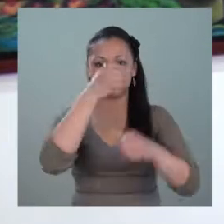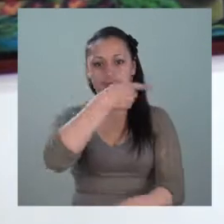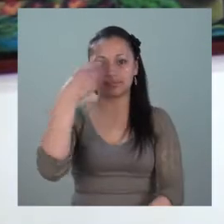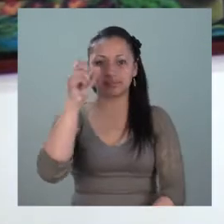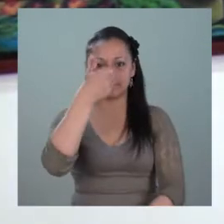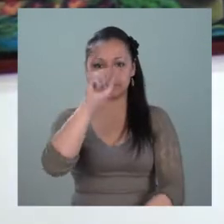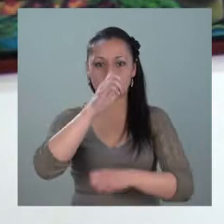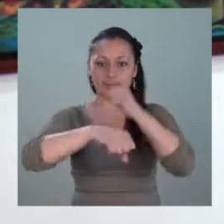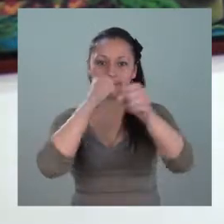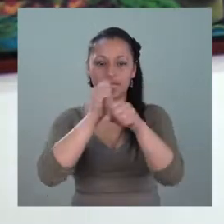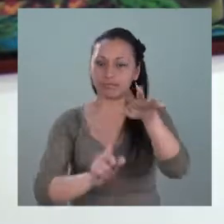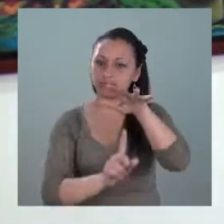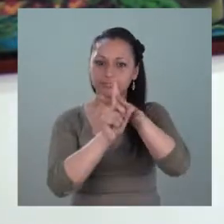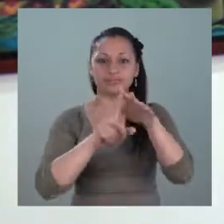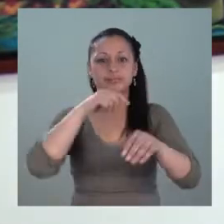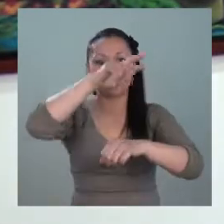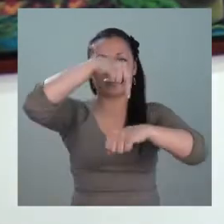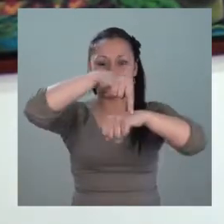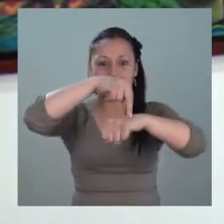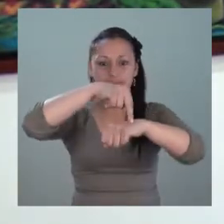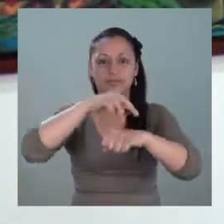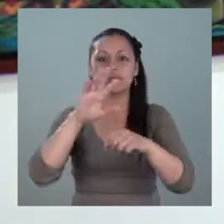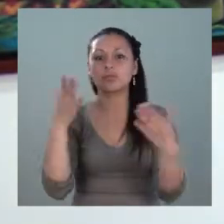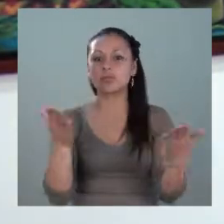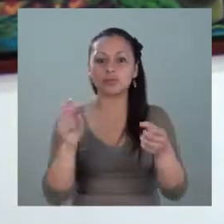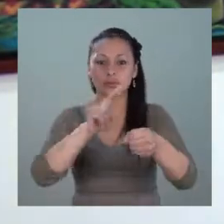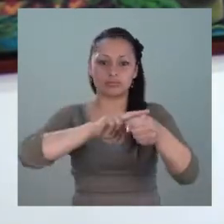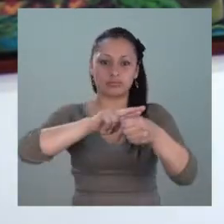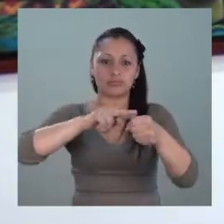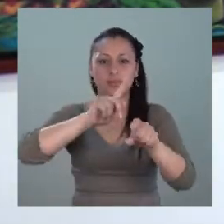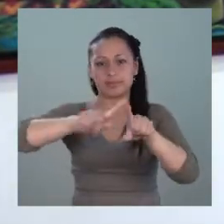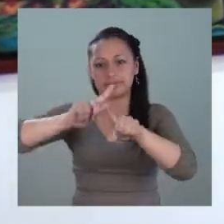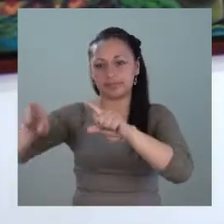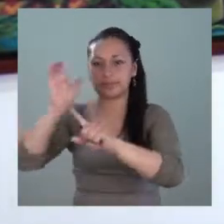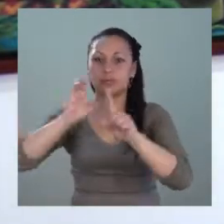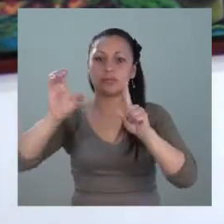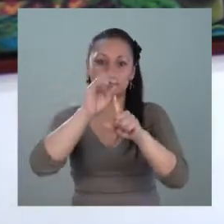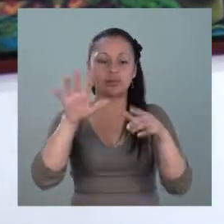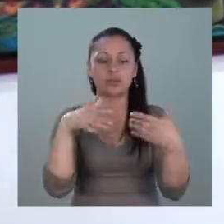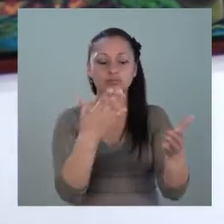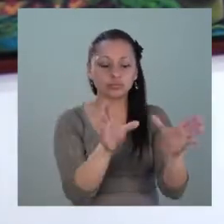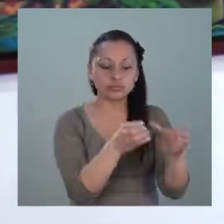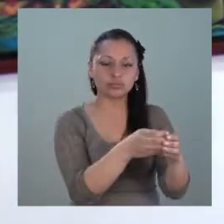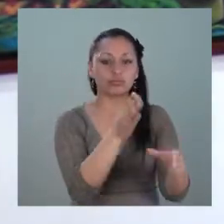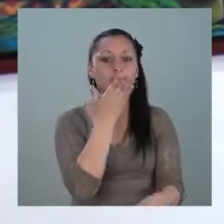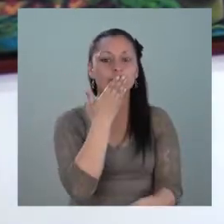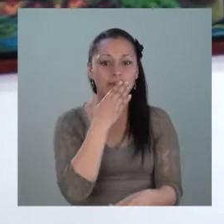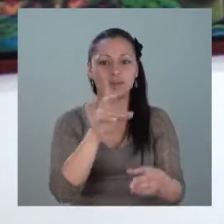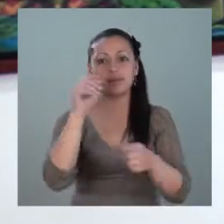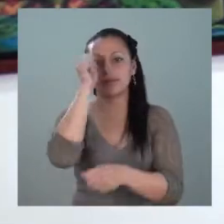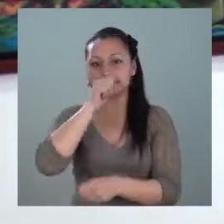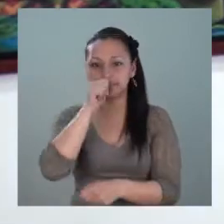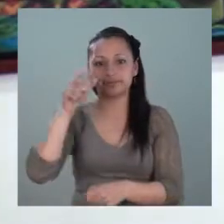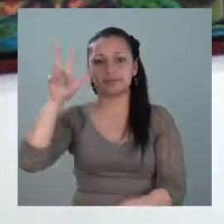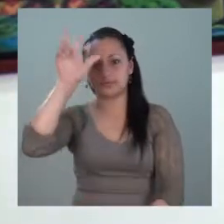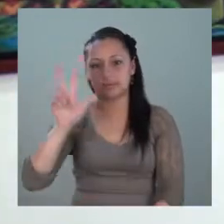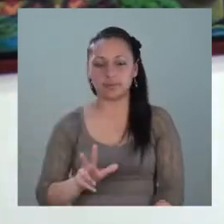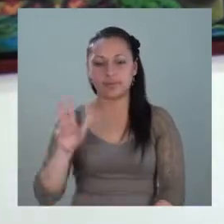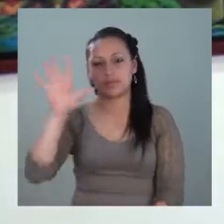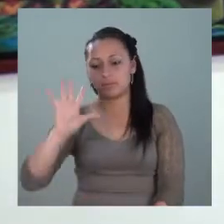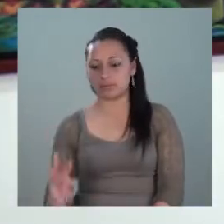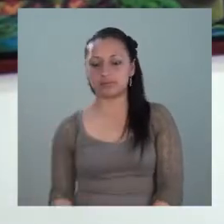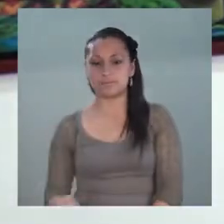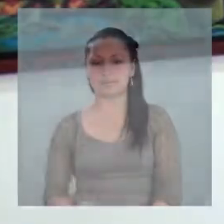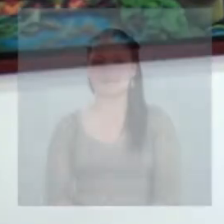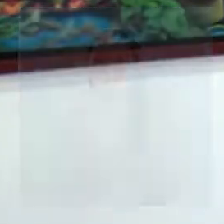Se conmemoran 110 años de la creación del departamento de Nariño, una región multicultural representada en lo indígena, lo afrodescendiente, lo andino